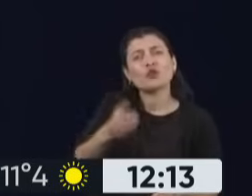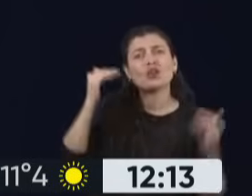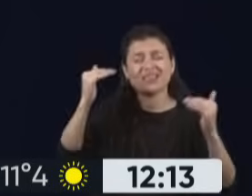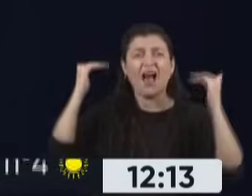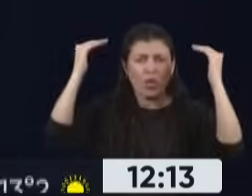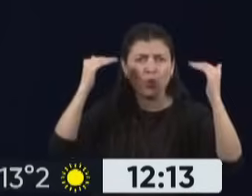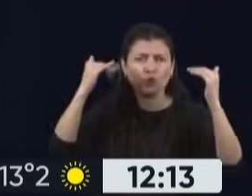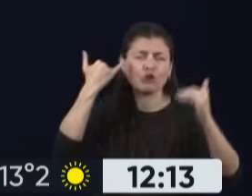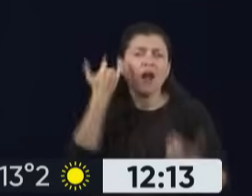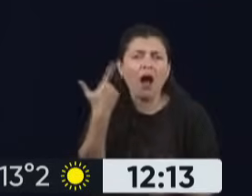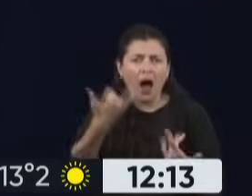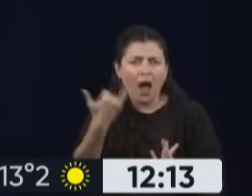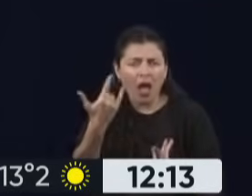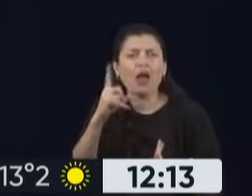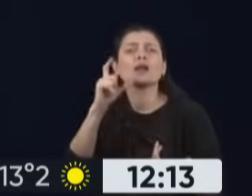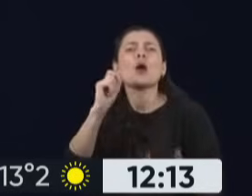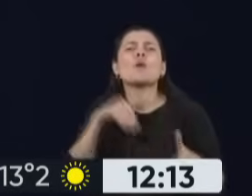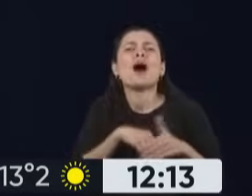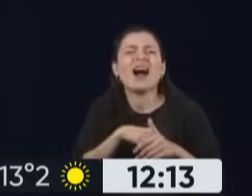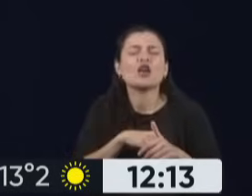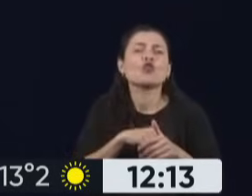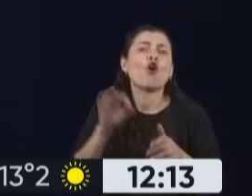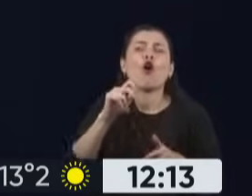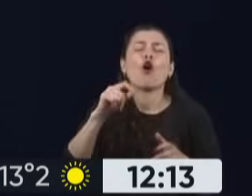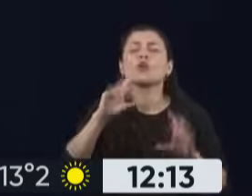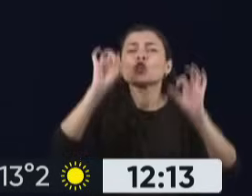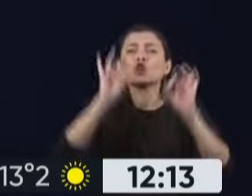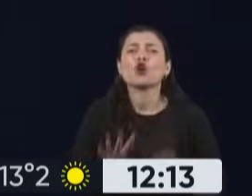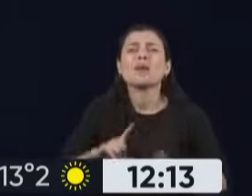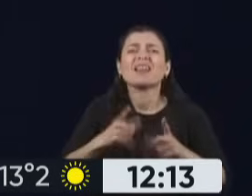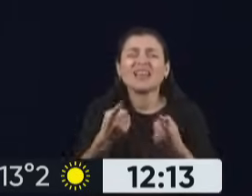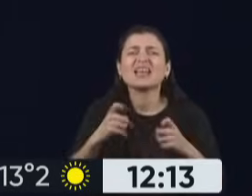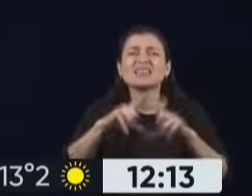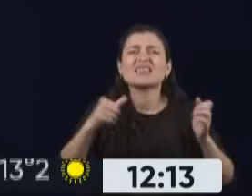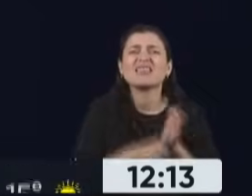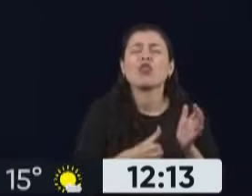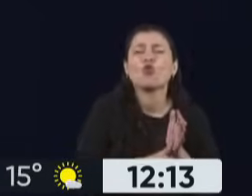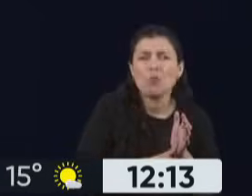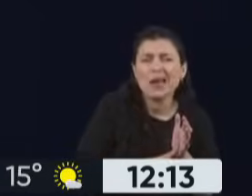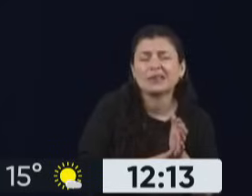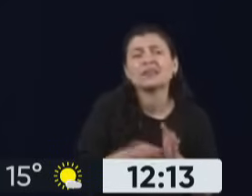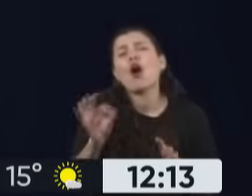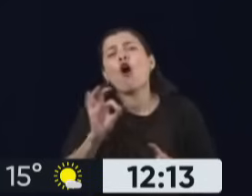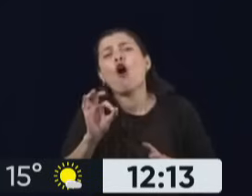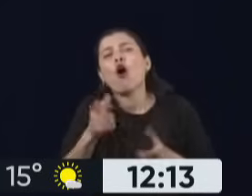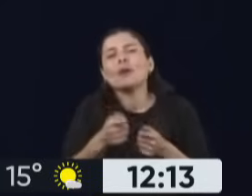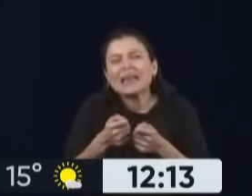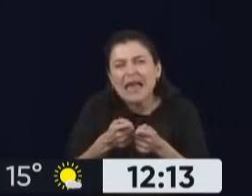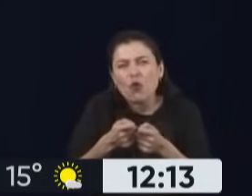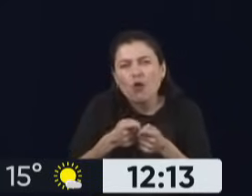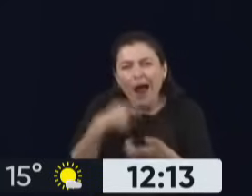acceso a una cuenta bancaria y hoy con un DNI se accede a una cuenta bancaria o a una cuenta en una billetera